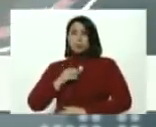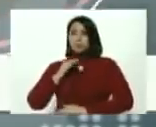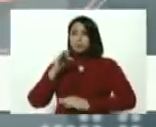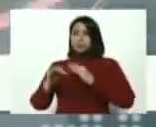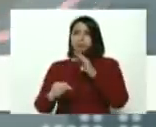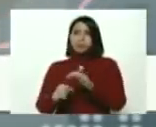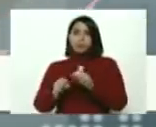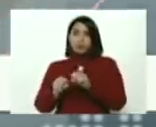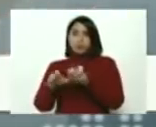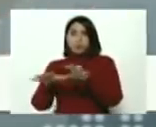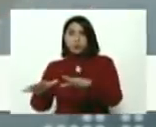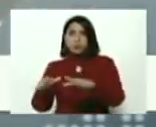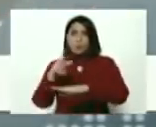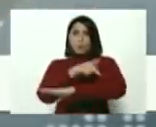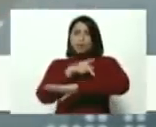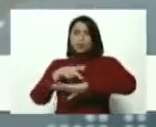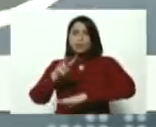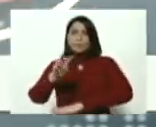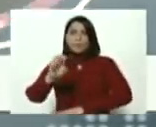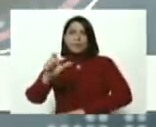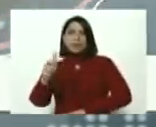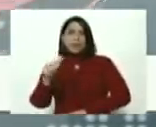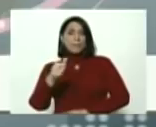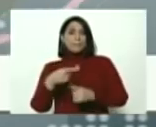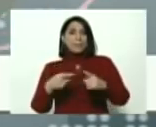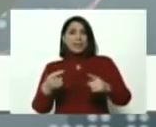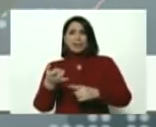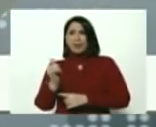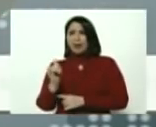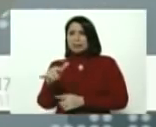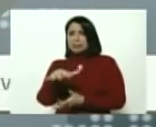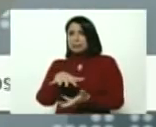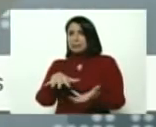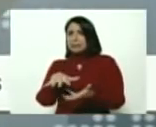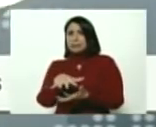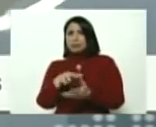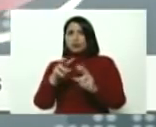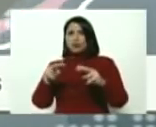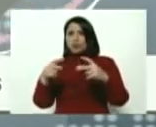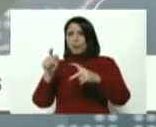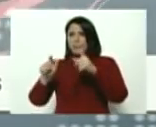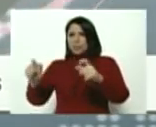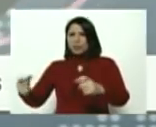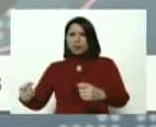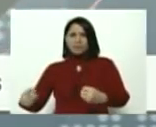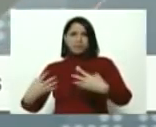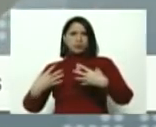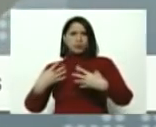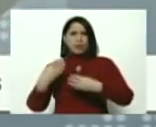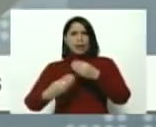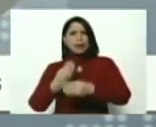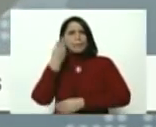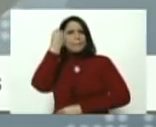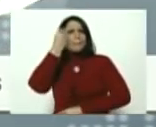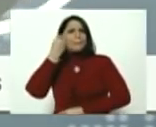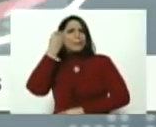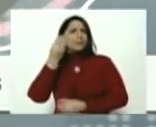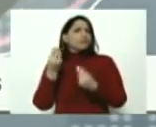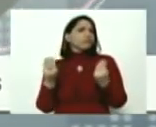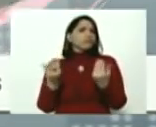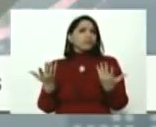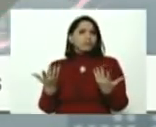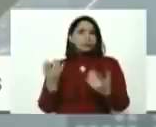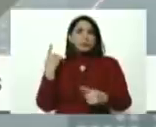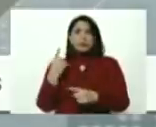La Vega, pero están apareciendo de manera insidiosa nuevos casos que nos hacen pensar que